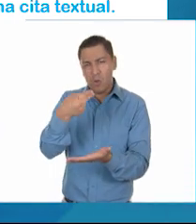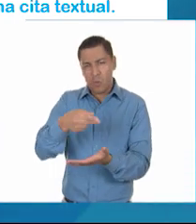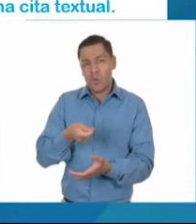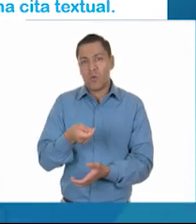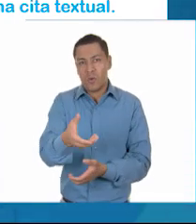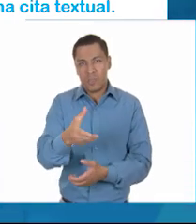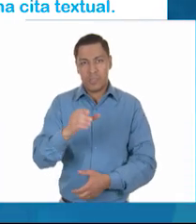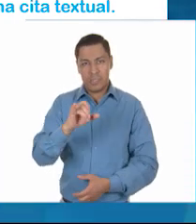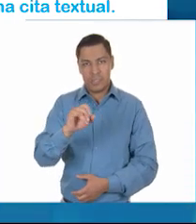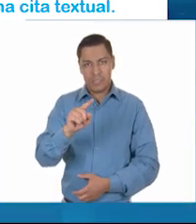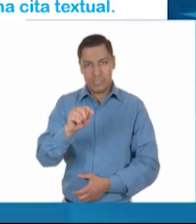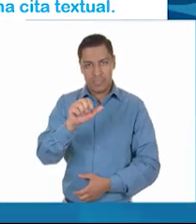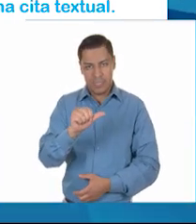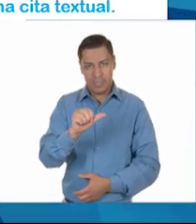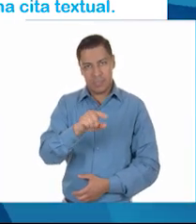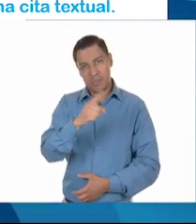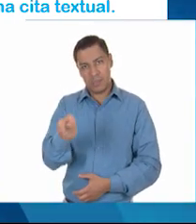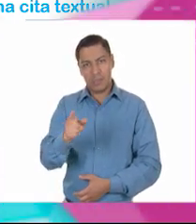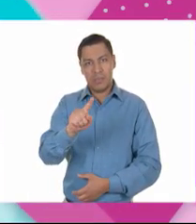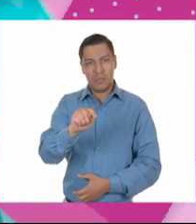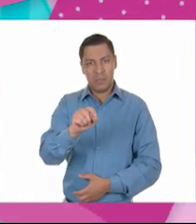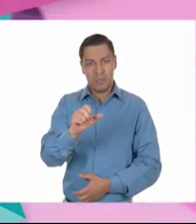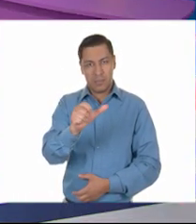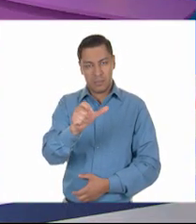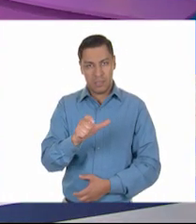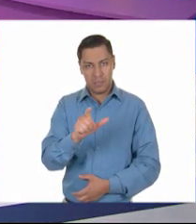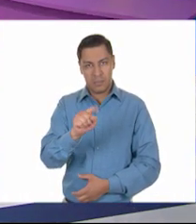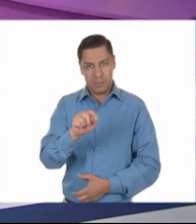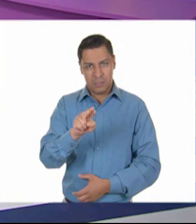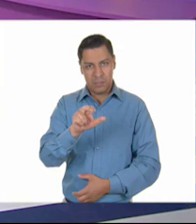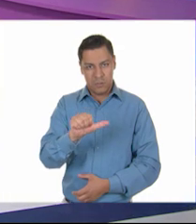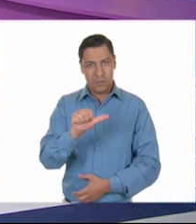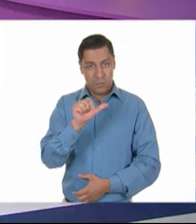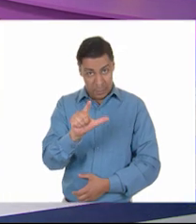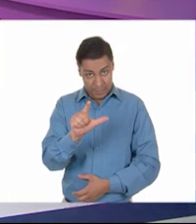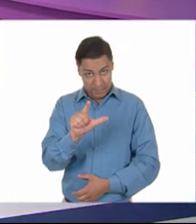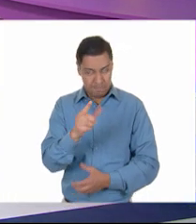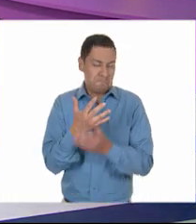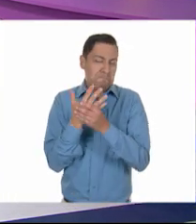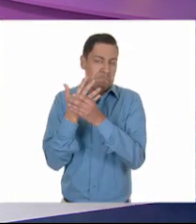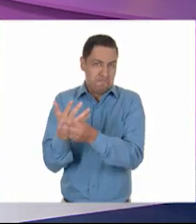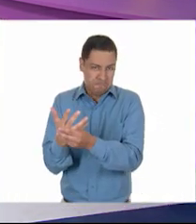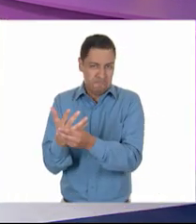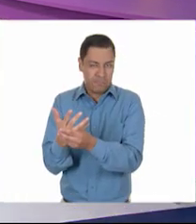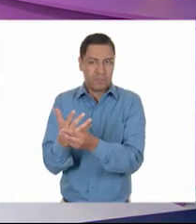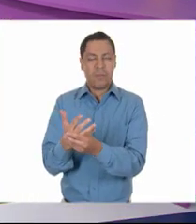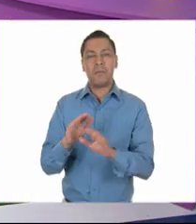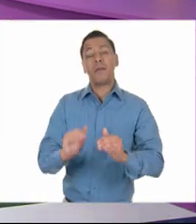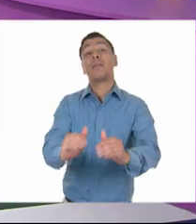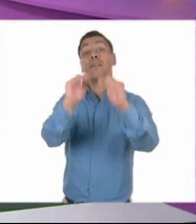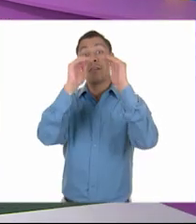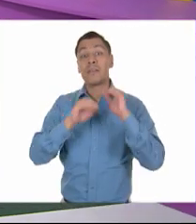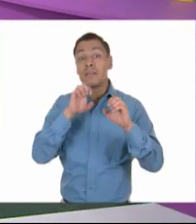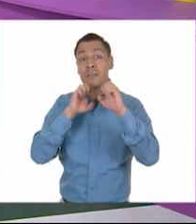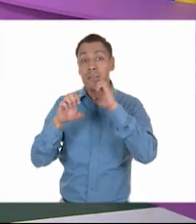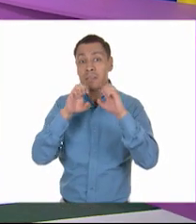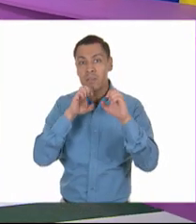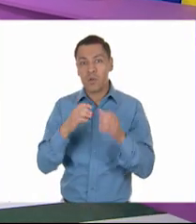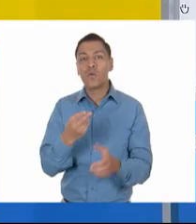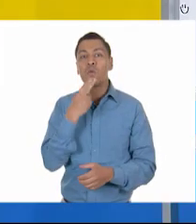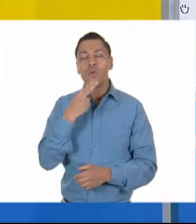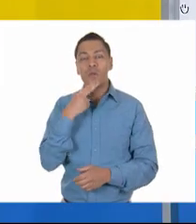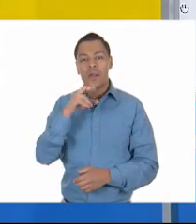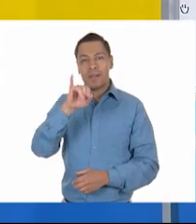A continuación, vamos a Vamos a redactar el reporte de la entrevista, pero lo haremos utilizando el discurso indirecto,